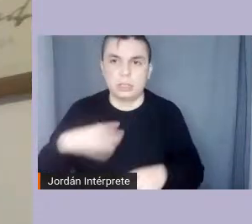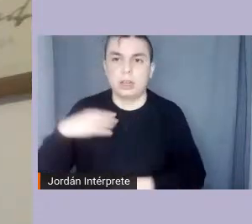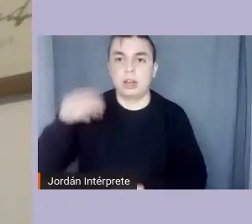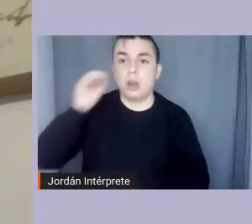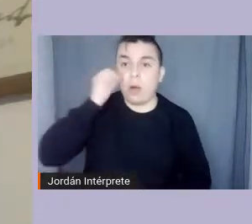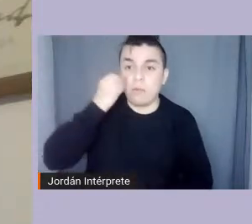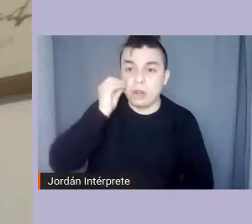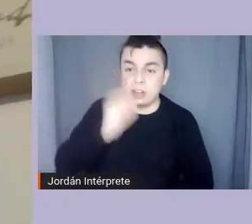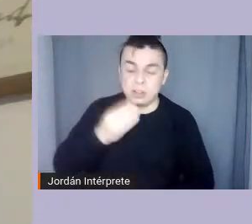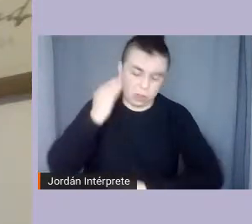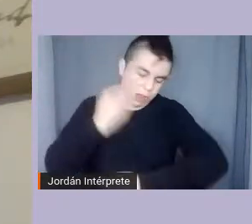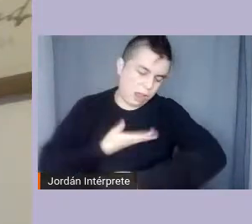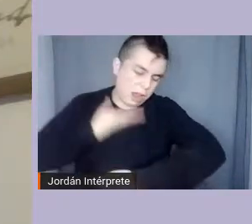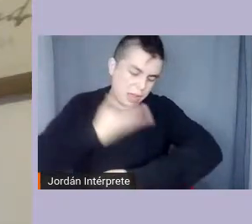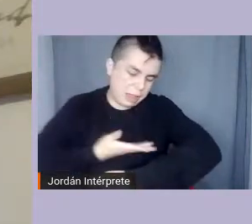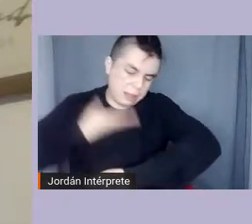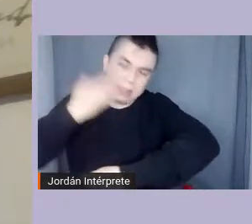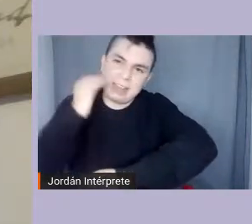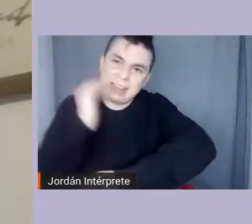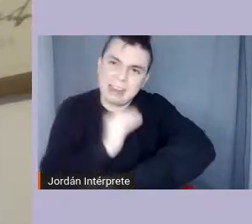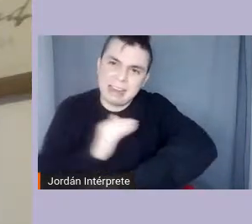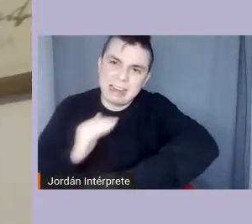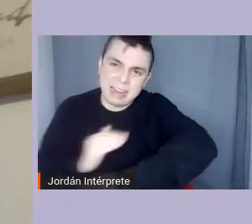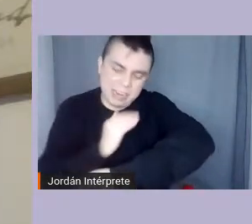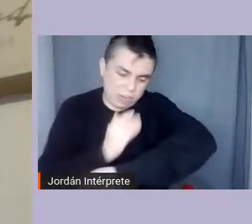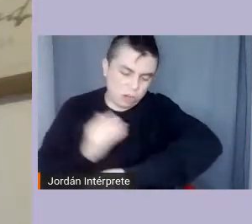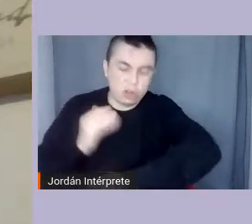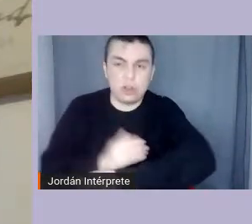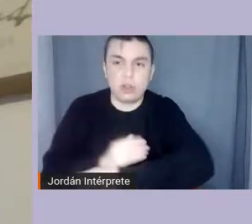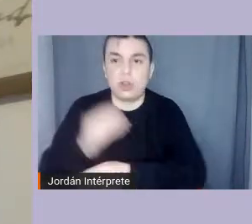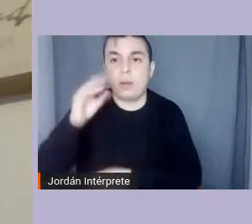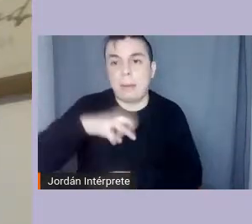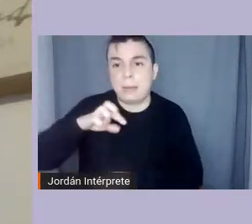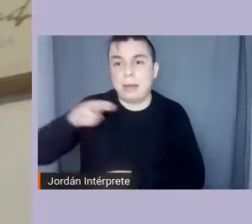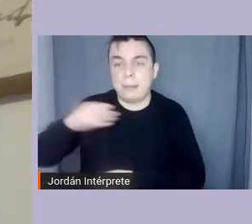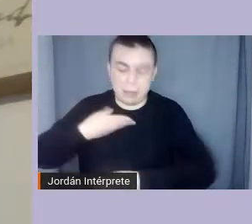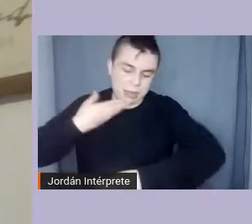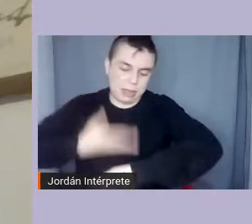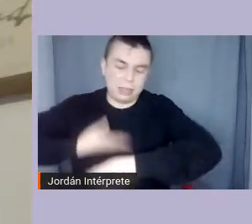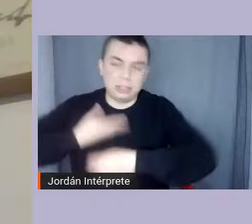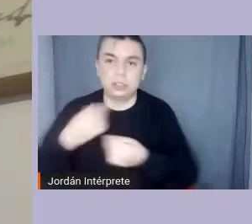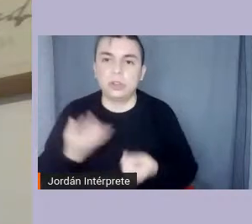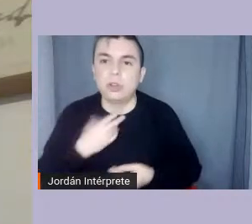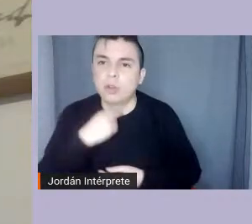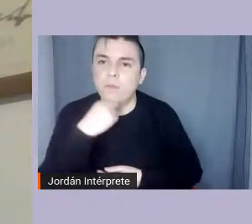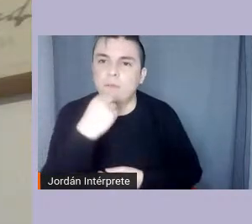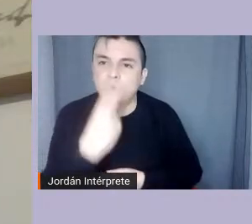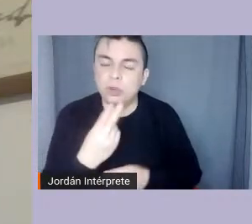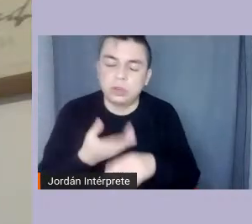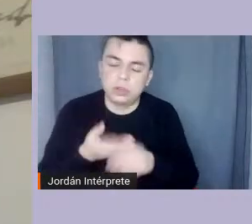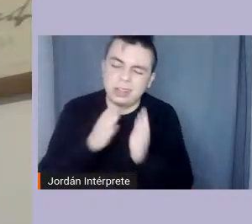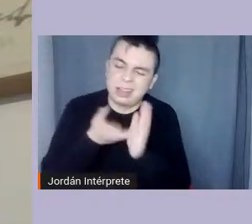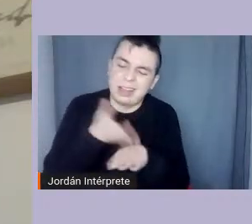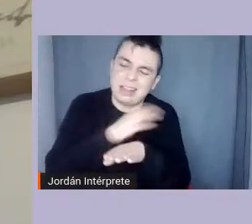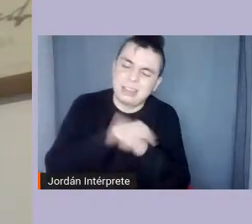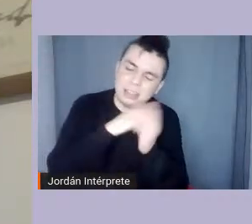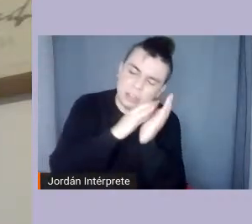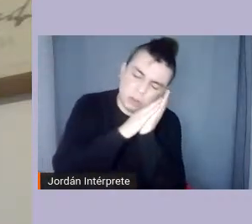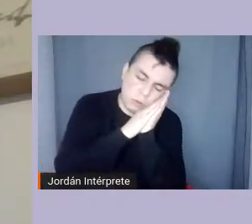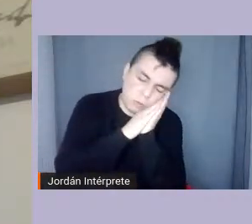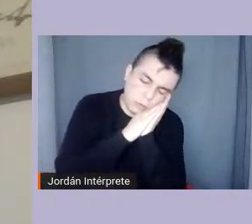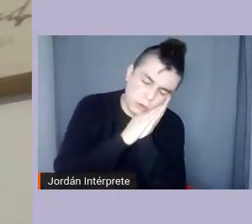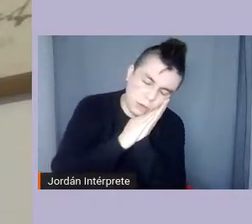de cuna o simplemente cantos lentos y dulces con voz suave antes de dormir, aunque